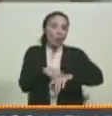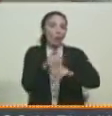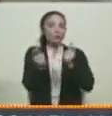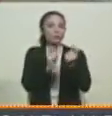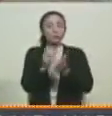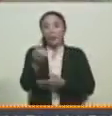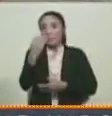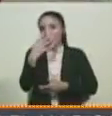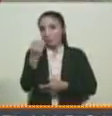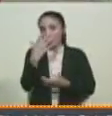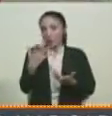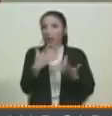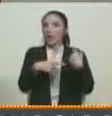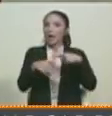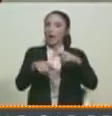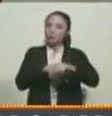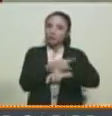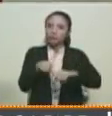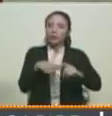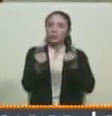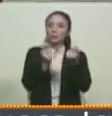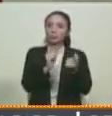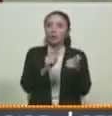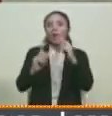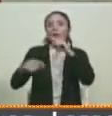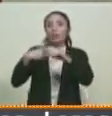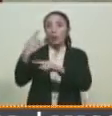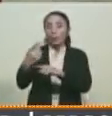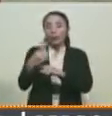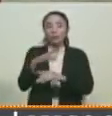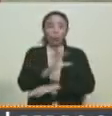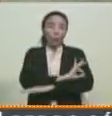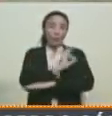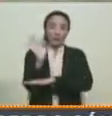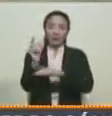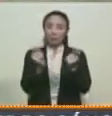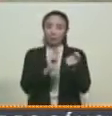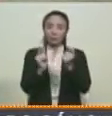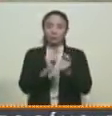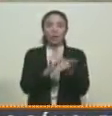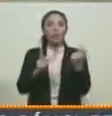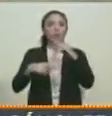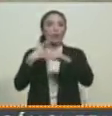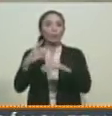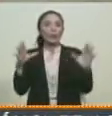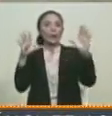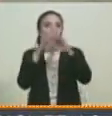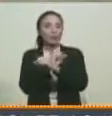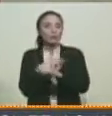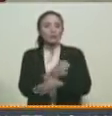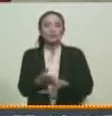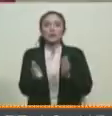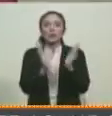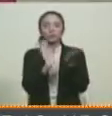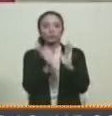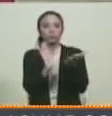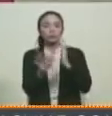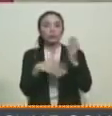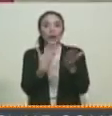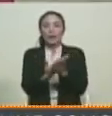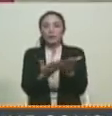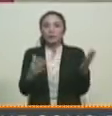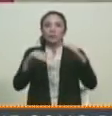Miraflores, y luego en la noche tuvimos una larga conversación hasta la madrugada,